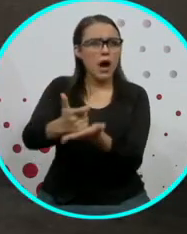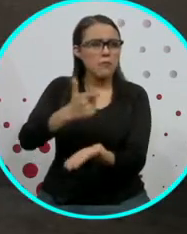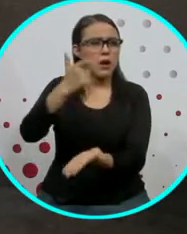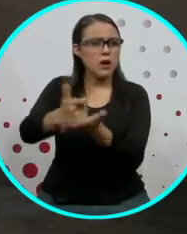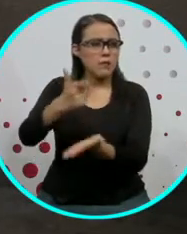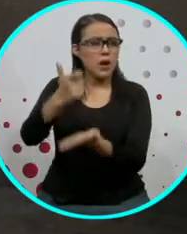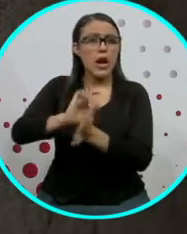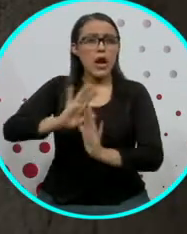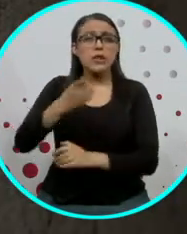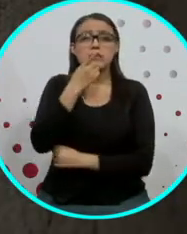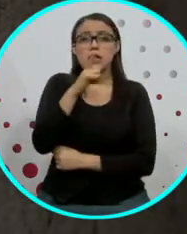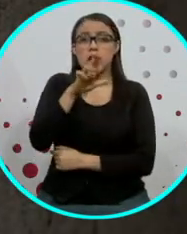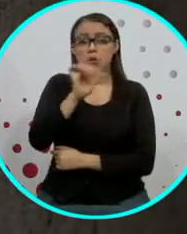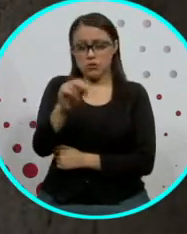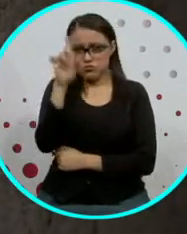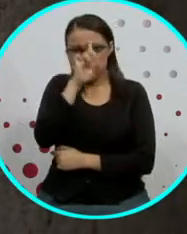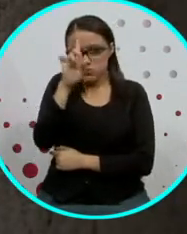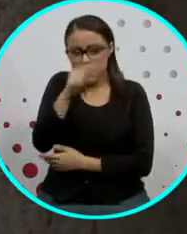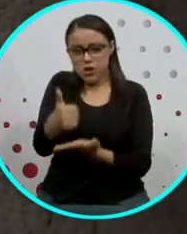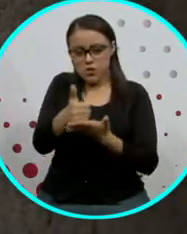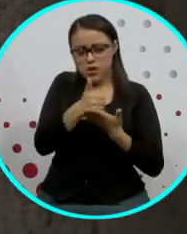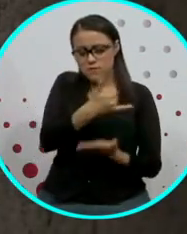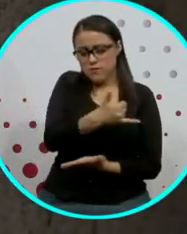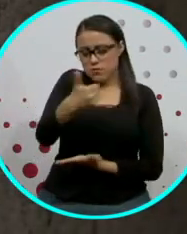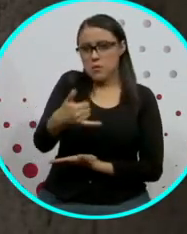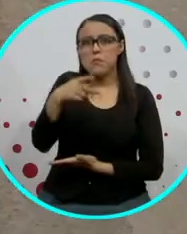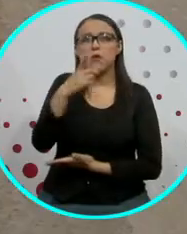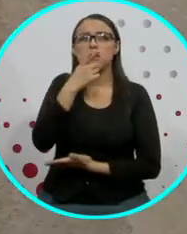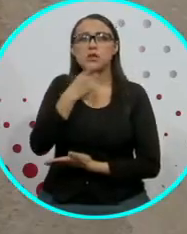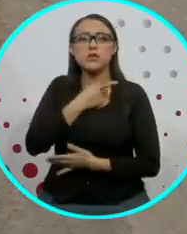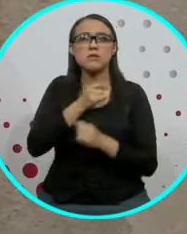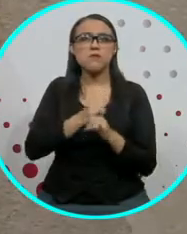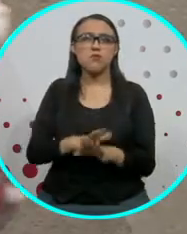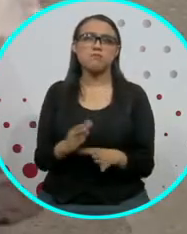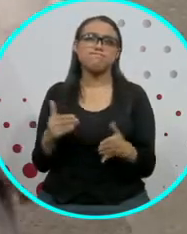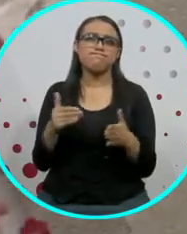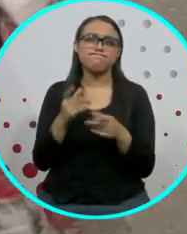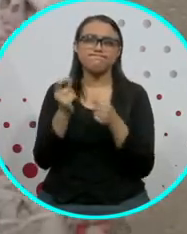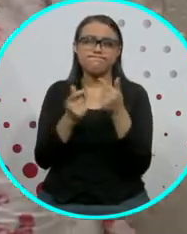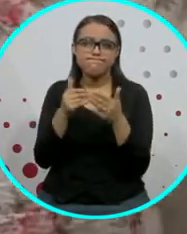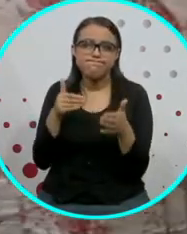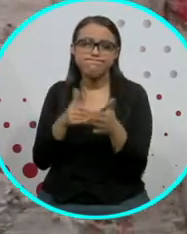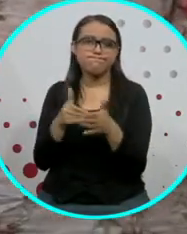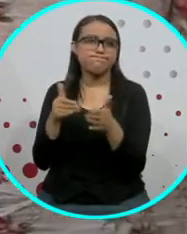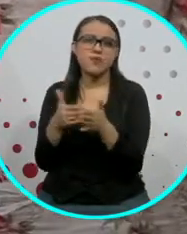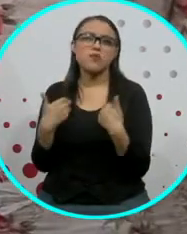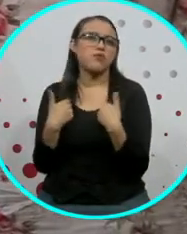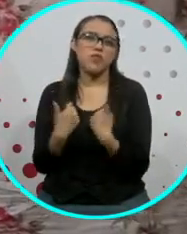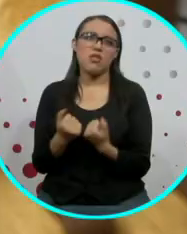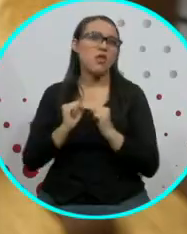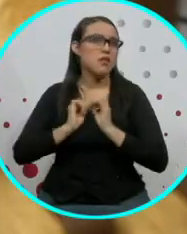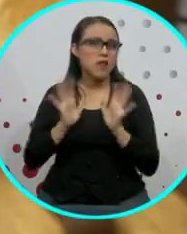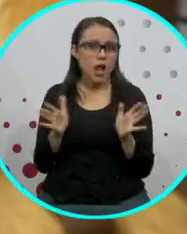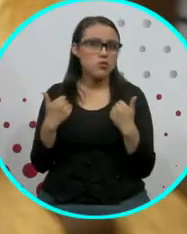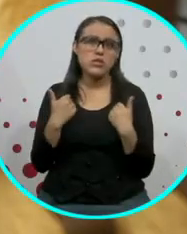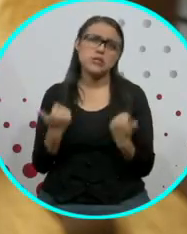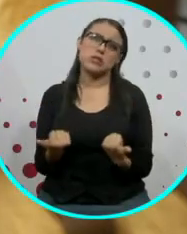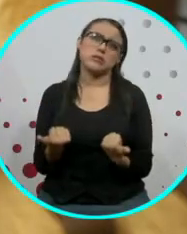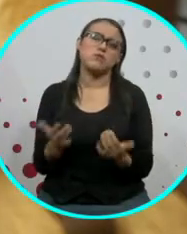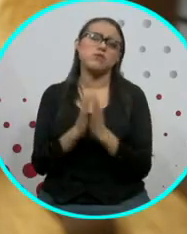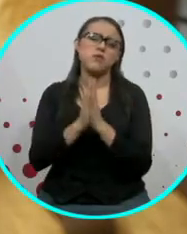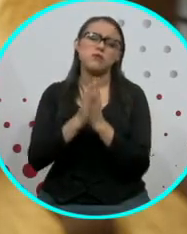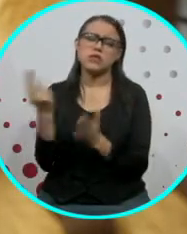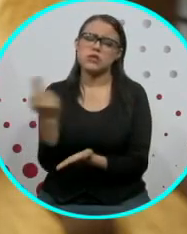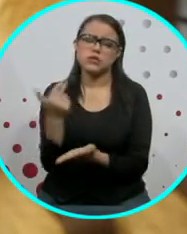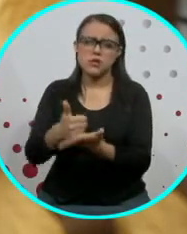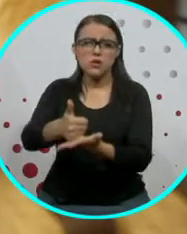asegura que ha acudido a pedir la asesoría del Infonavit, pero que la información ha sido escasa y poco clara. De modo que pide el apoyo para que su